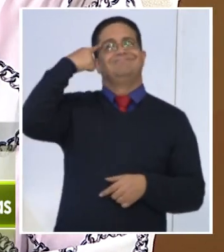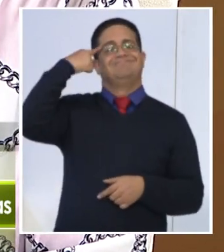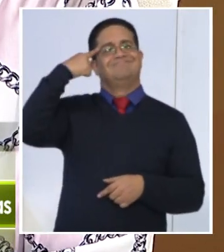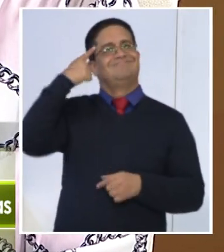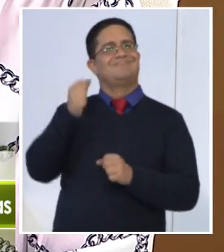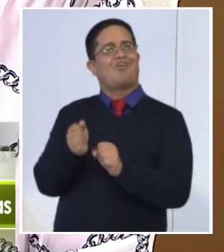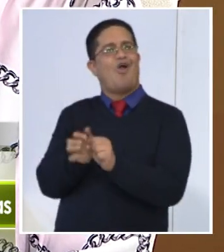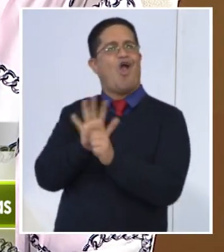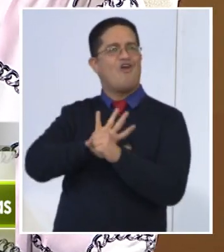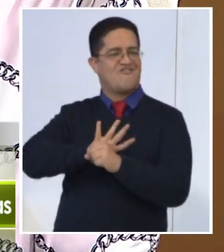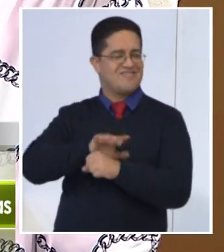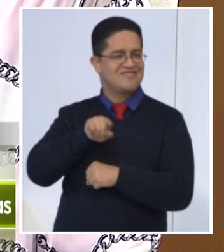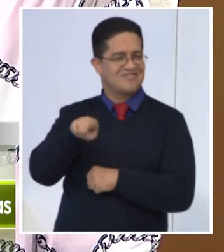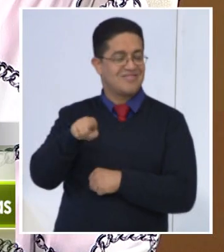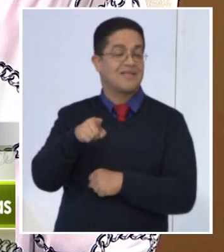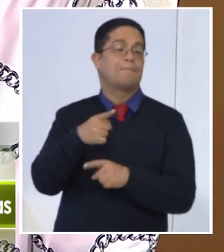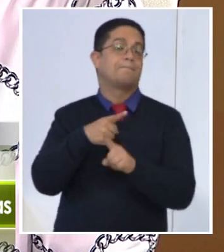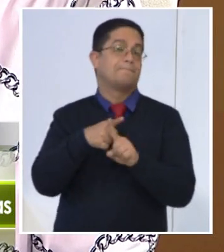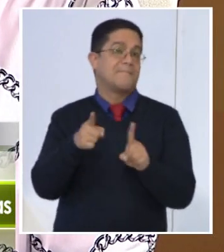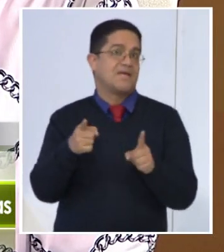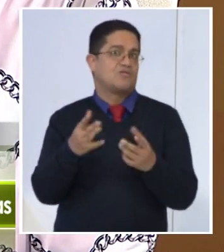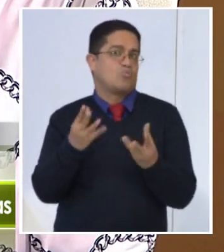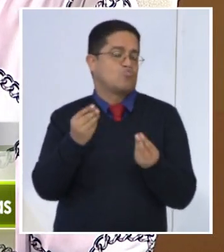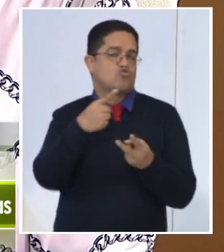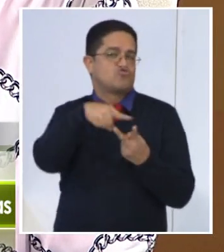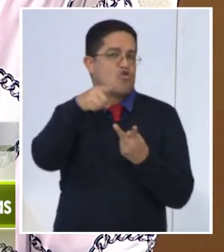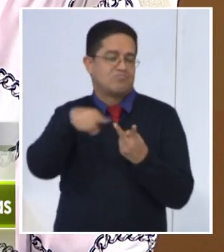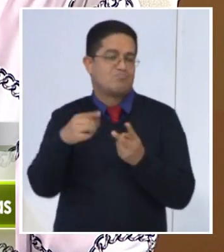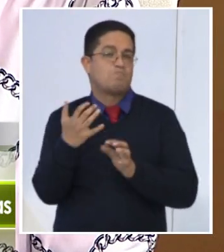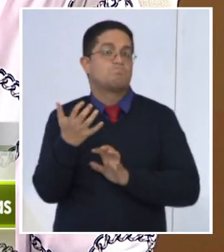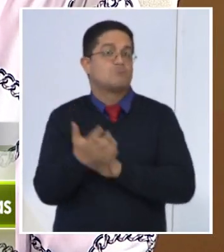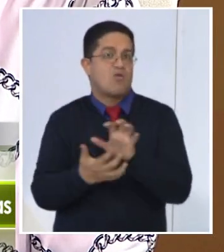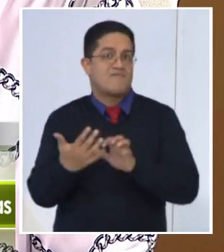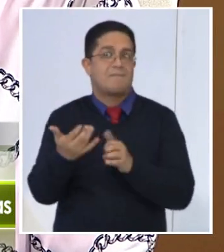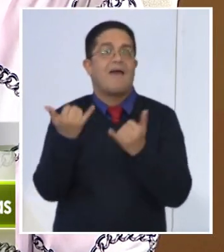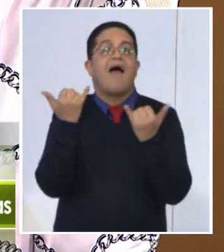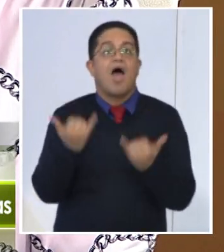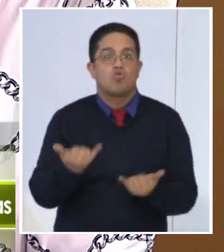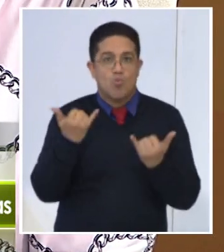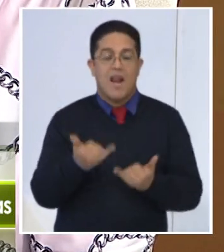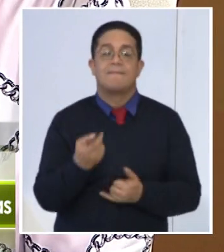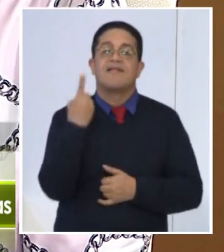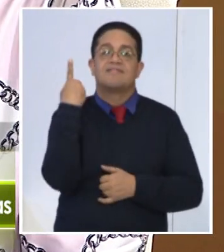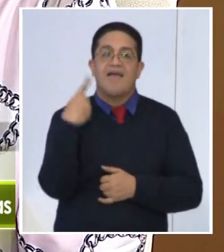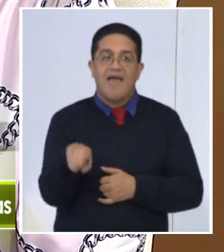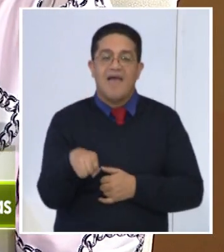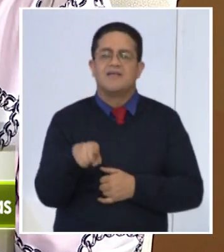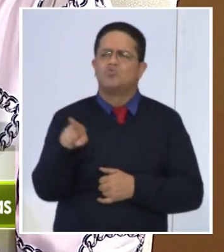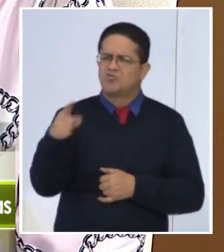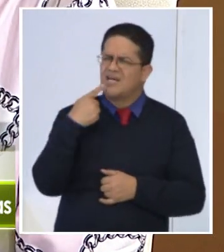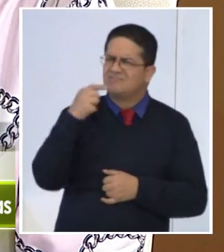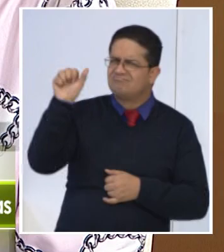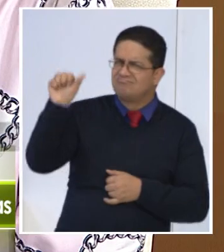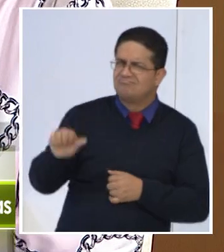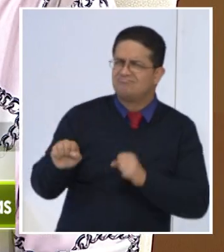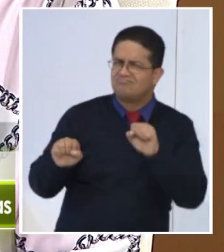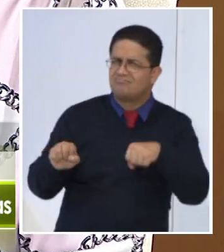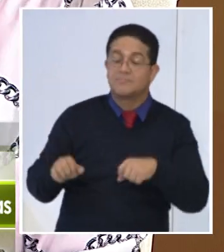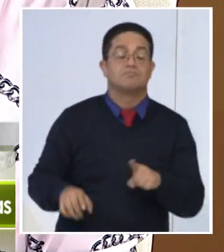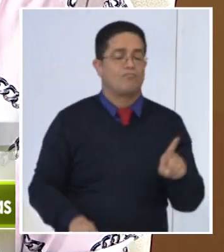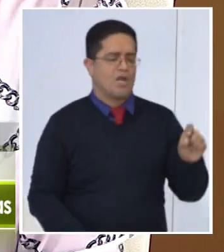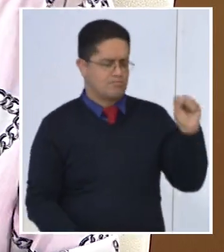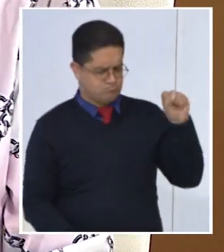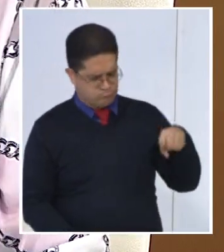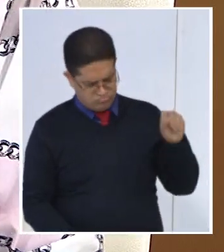COVID. Entonces, pero existen muchas manifestaciones respiratorias que actualmente se encuentran y usted no las nombraba al principio de la entrevista. Sí,